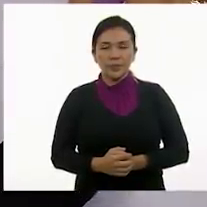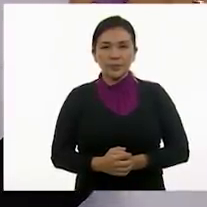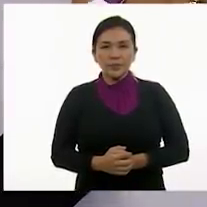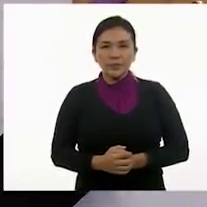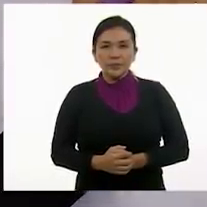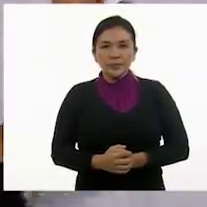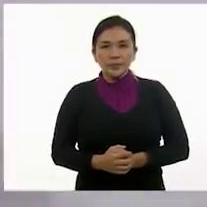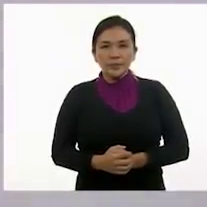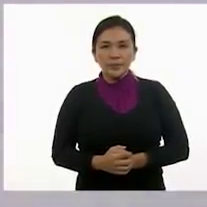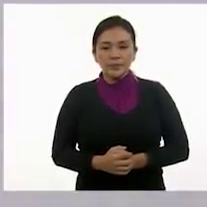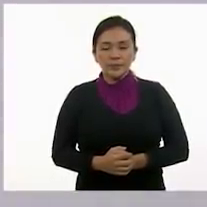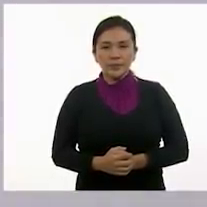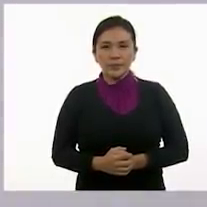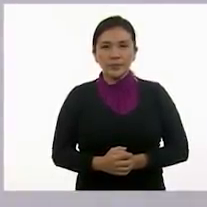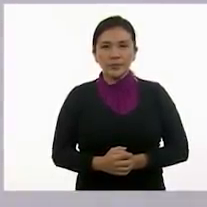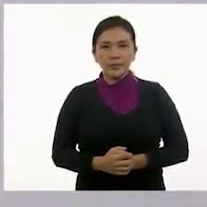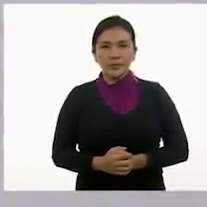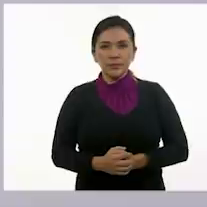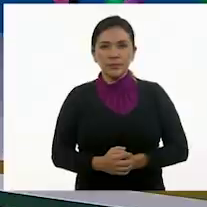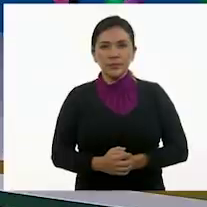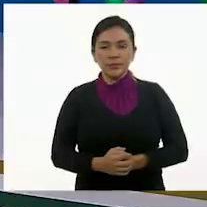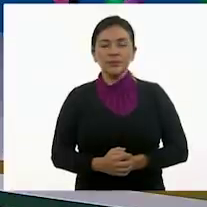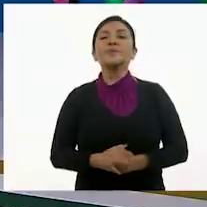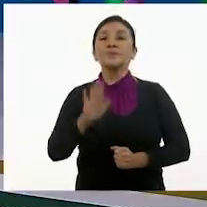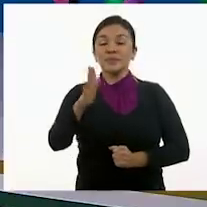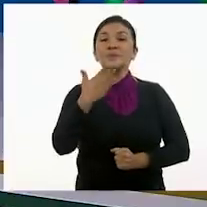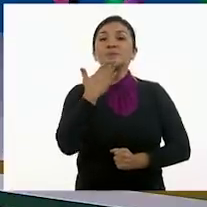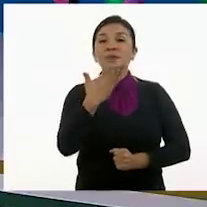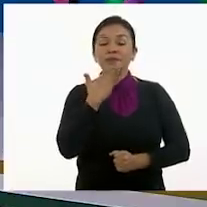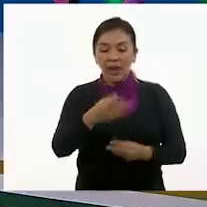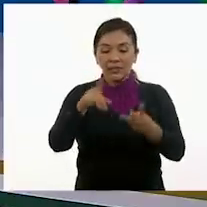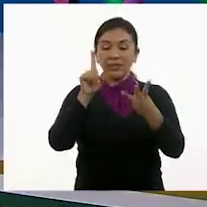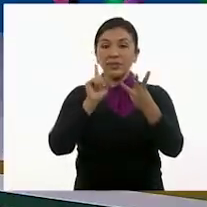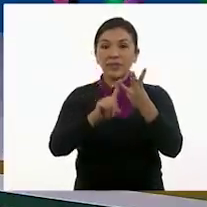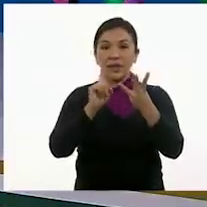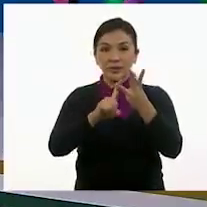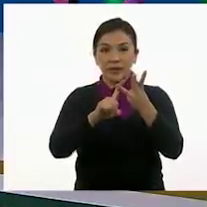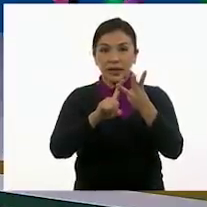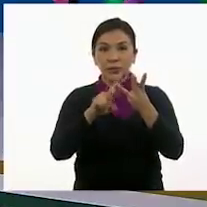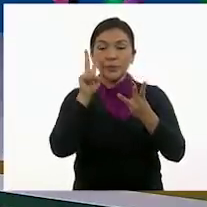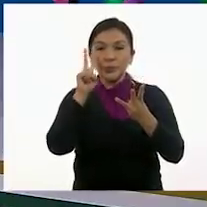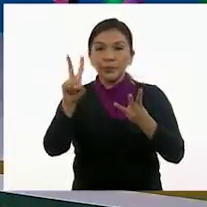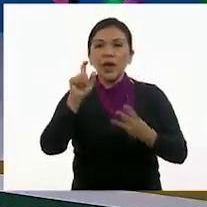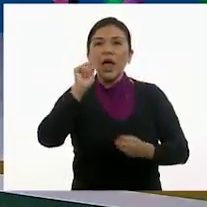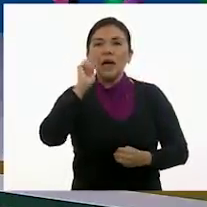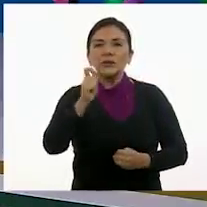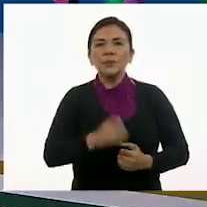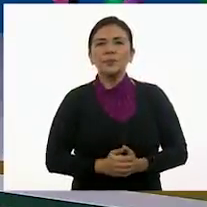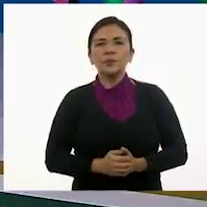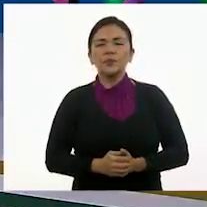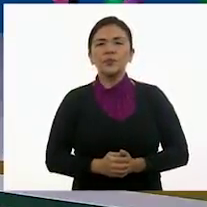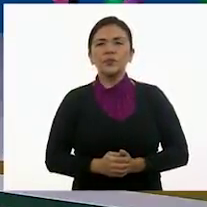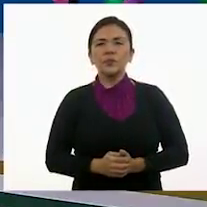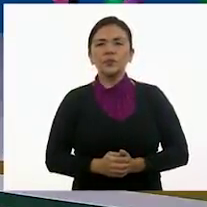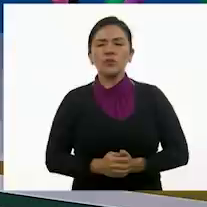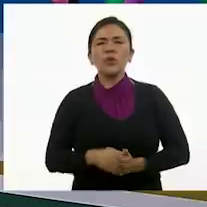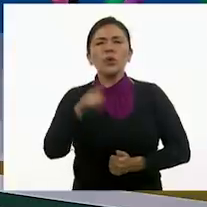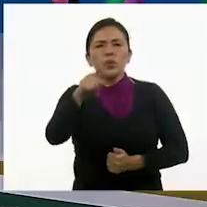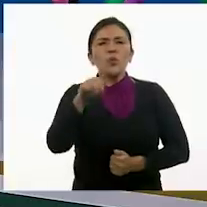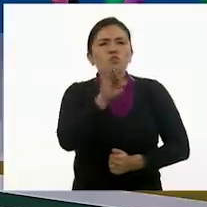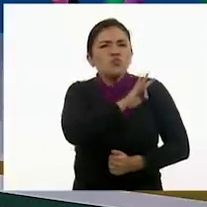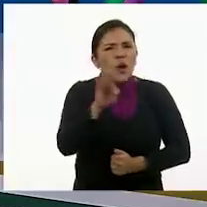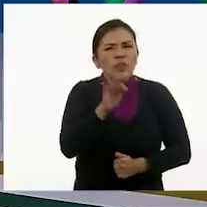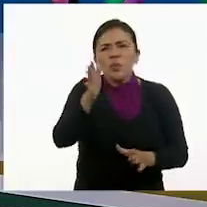Privacidad. Perfecto. Y nos vamos a la siguiente, ajá, que es cuando hablamos de poder buscar